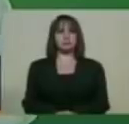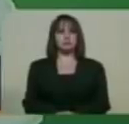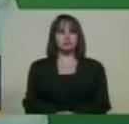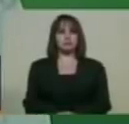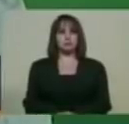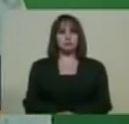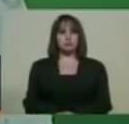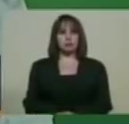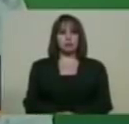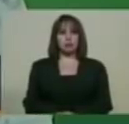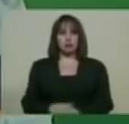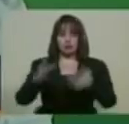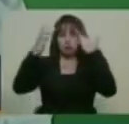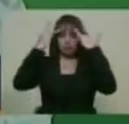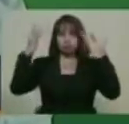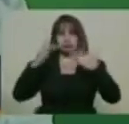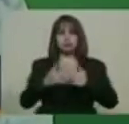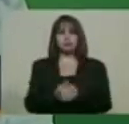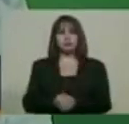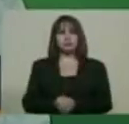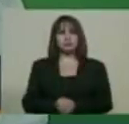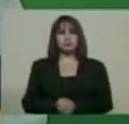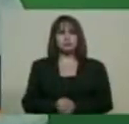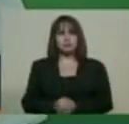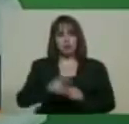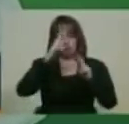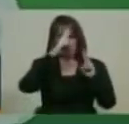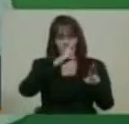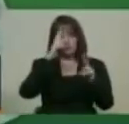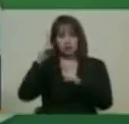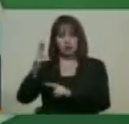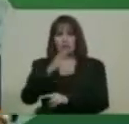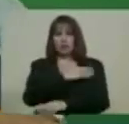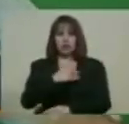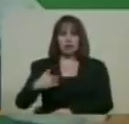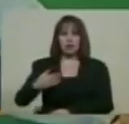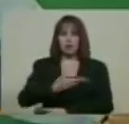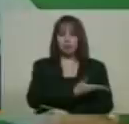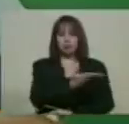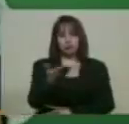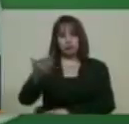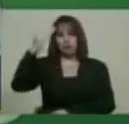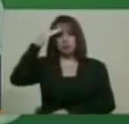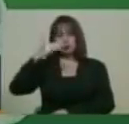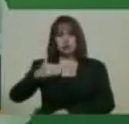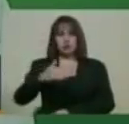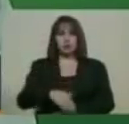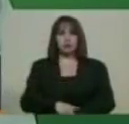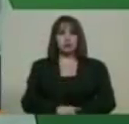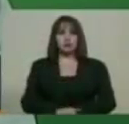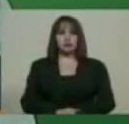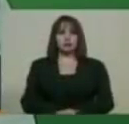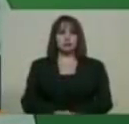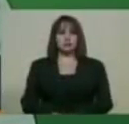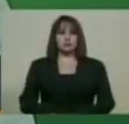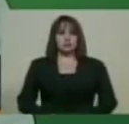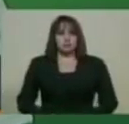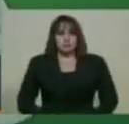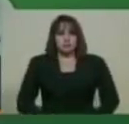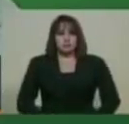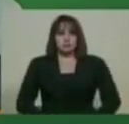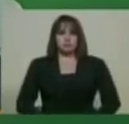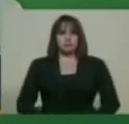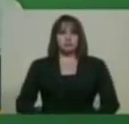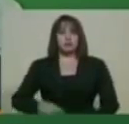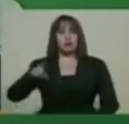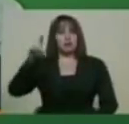Muy formada, muy respetada y querida por ustedes, hermanos de las Fuerzas Armadas, hermanas. Y